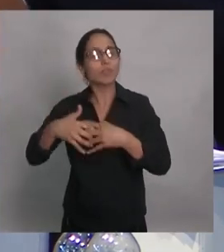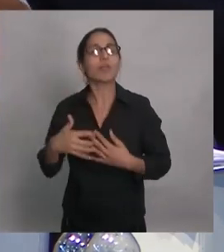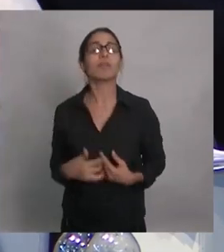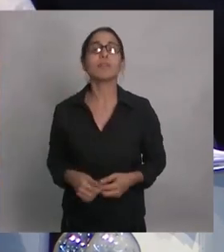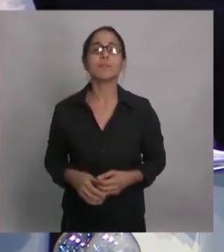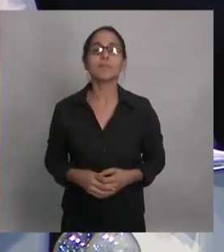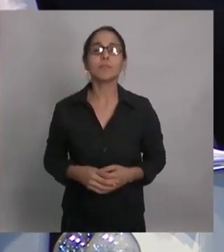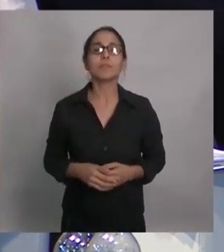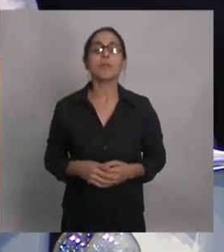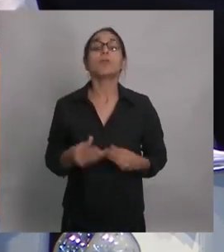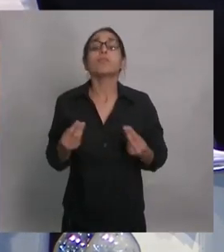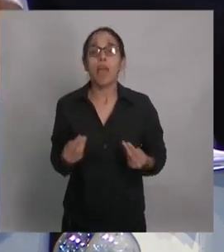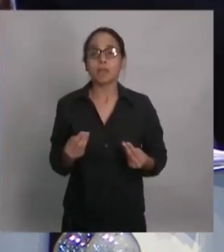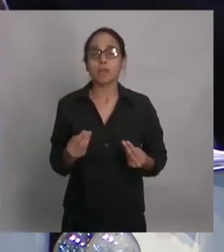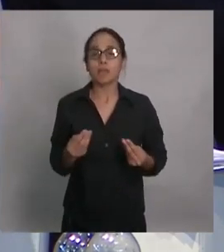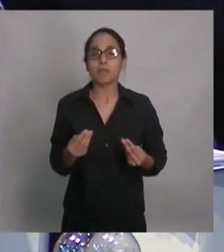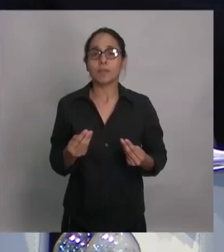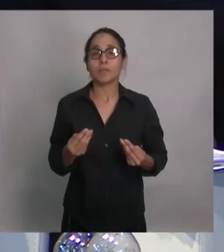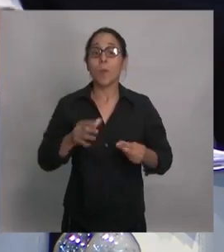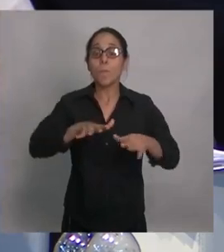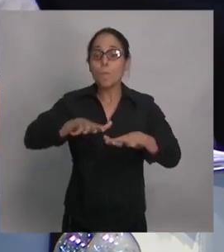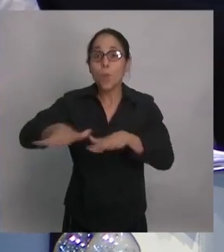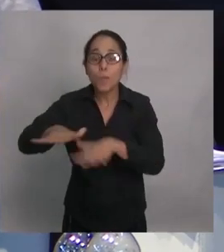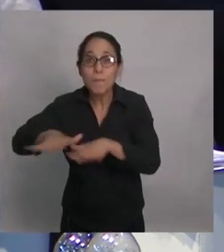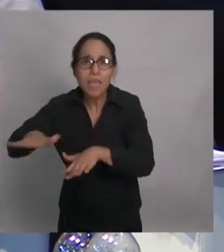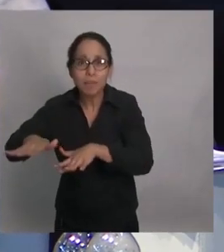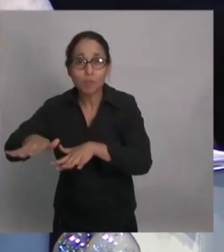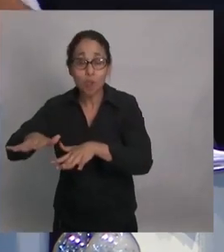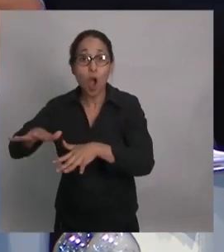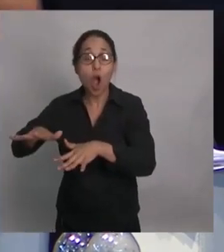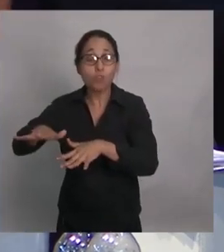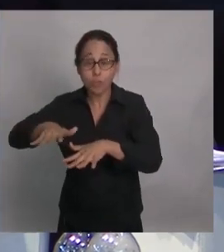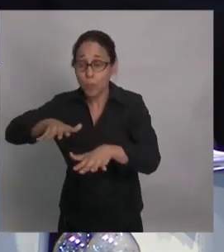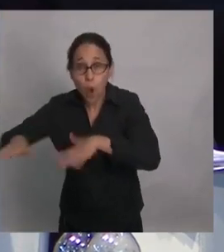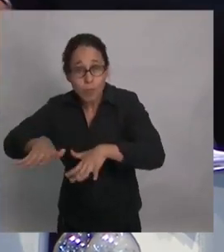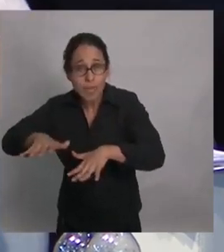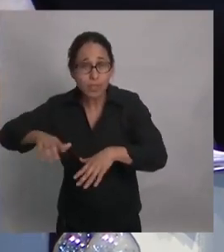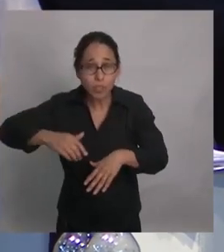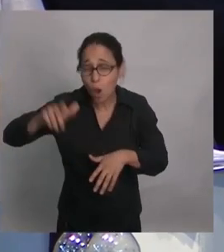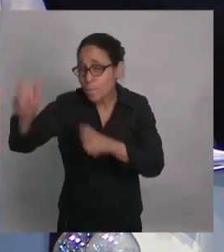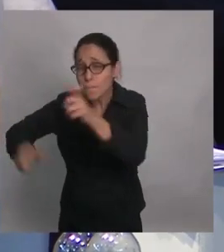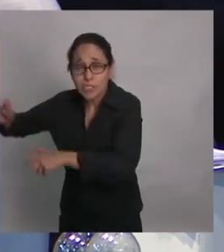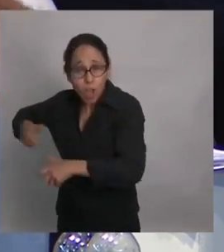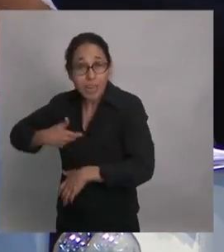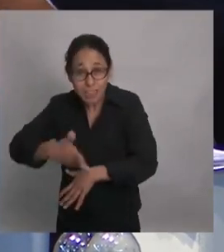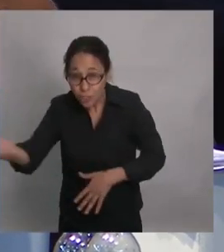insustituible de los movimientos populares, de los movimientos sociales de base,